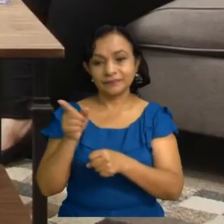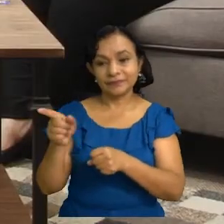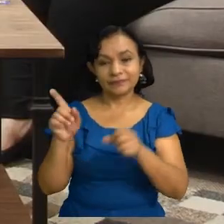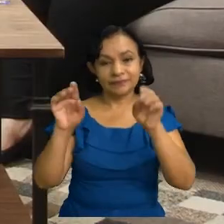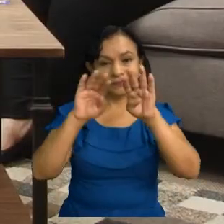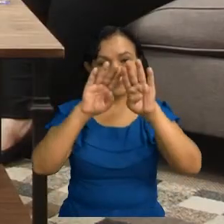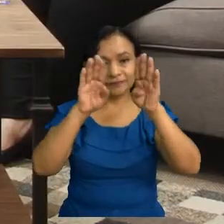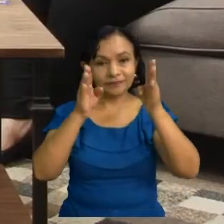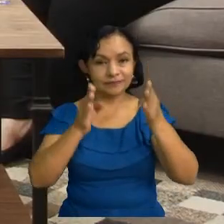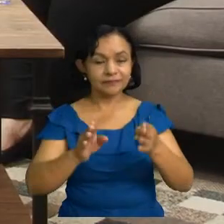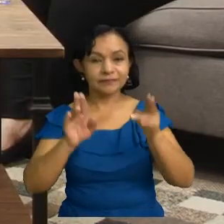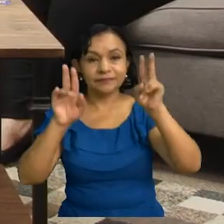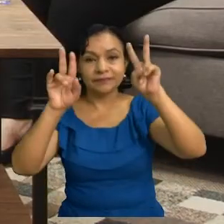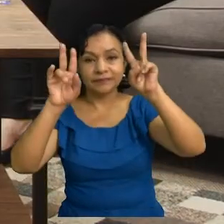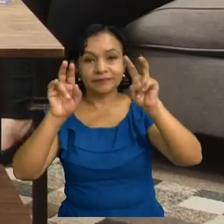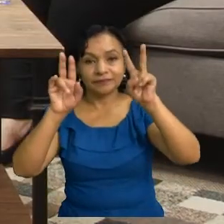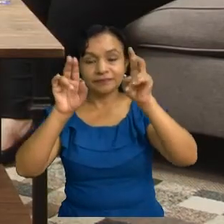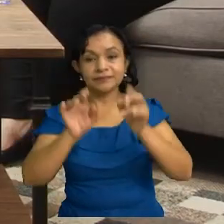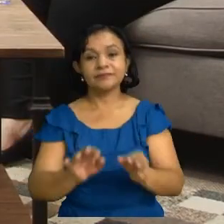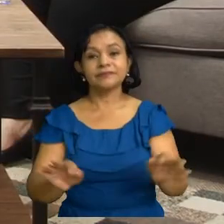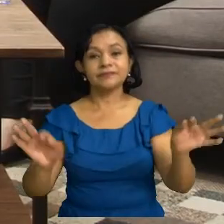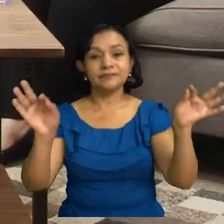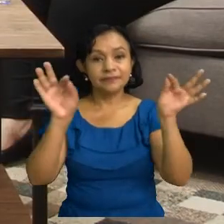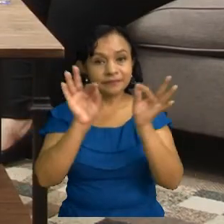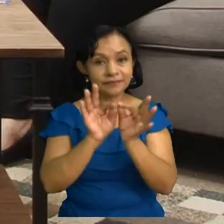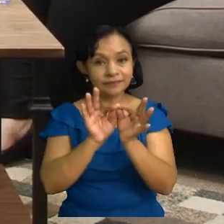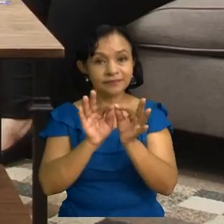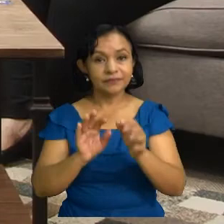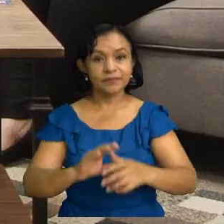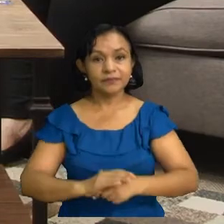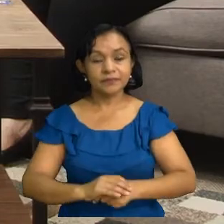un tema muy importante y es que